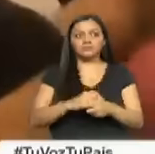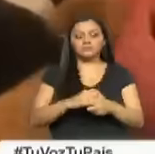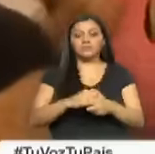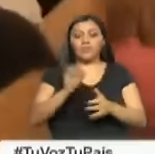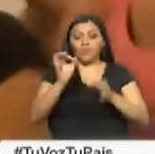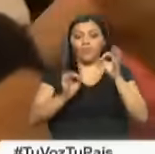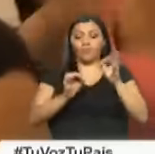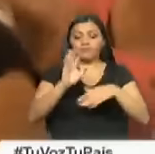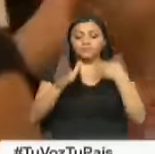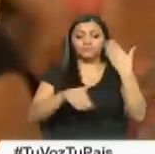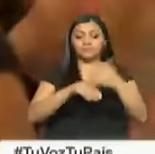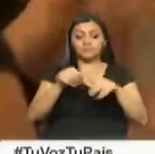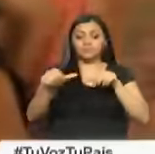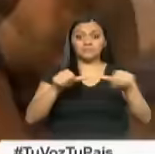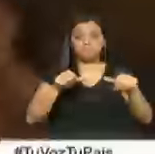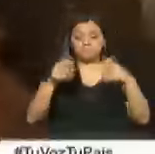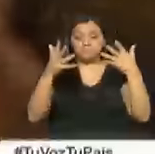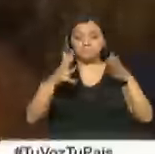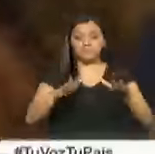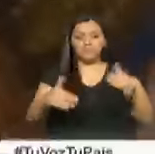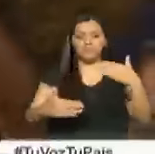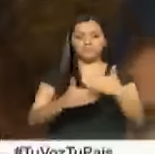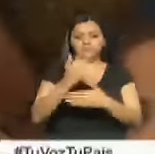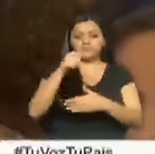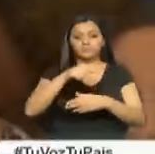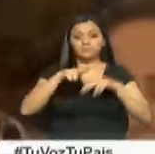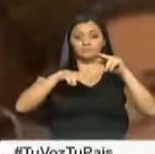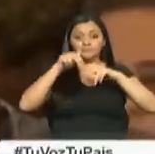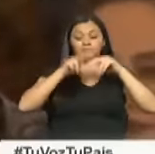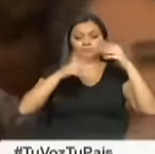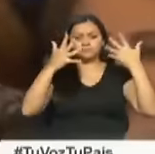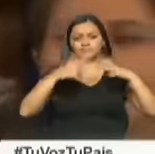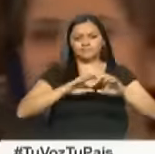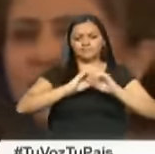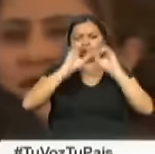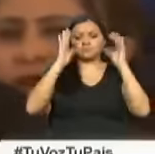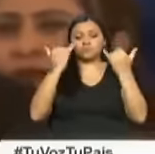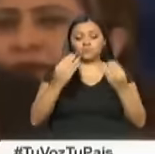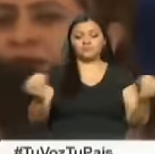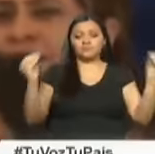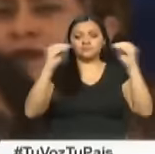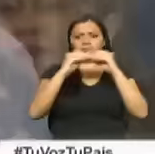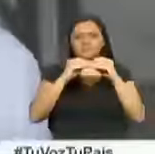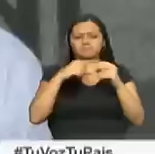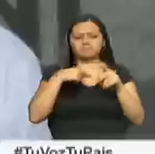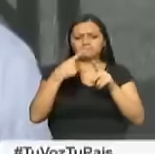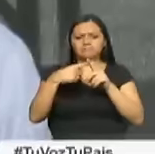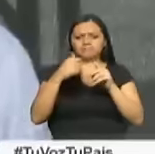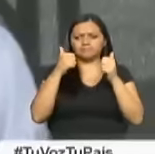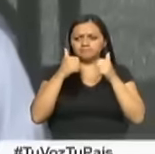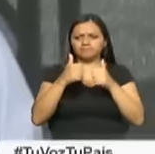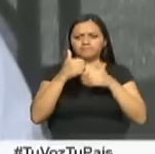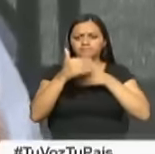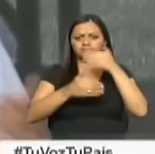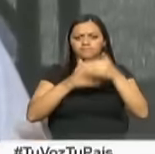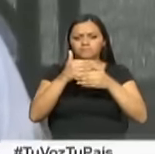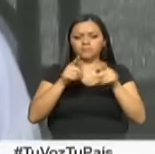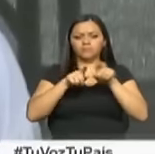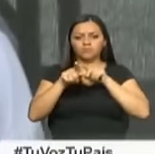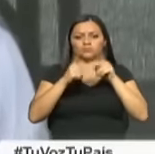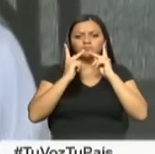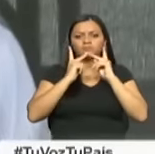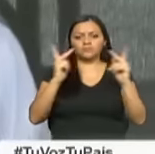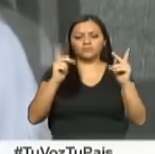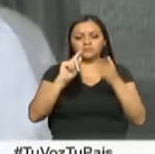jueces que administrarán justicia en estas modernas infraestructuras provienen de exigentes concursos públicos con